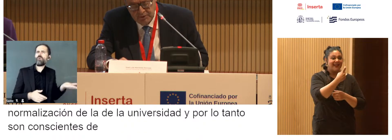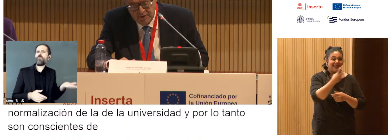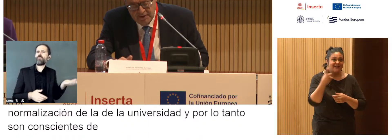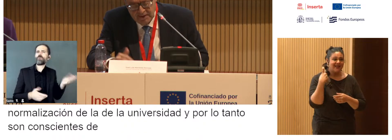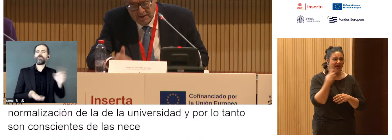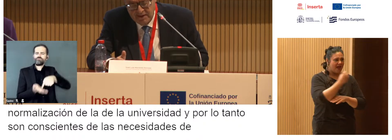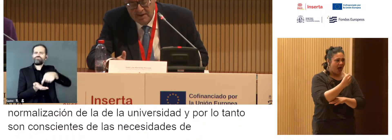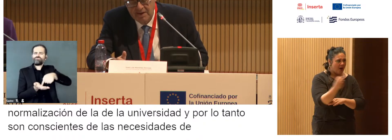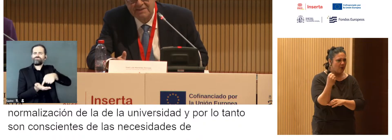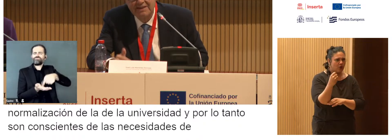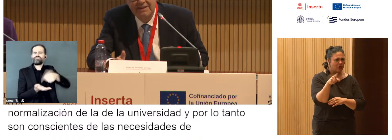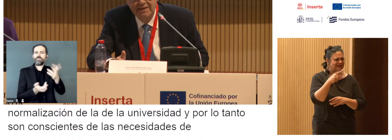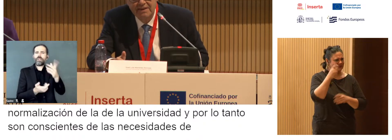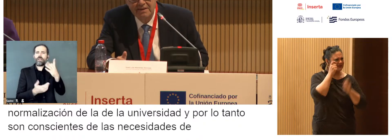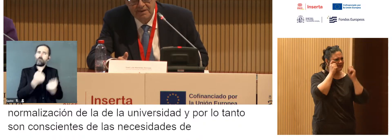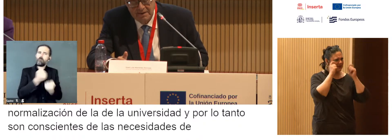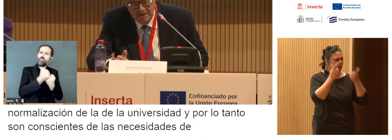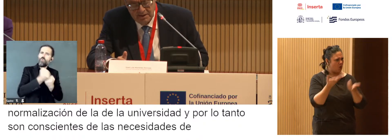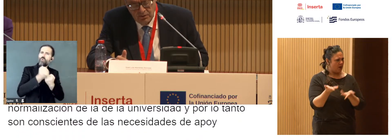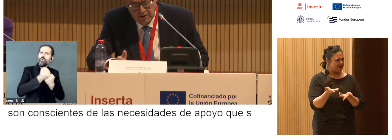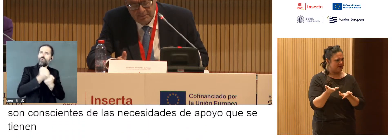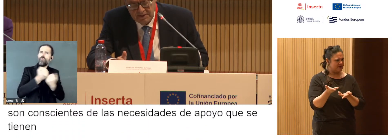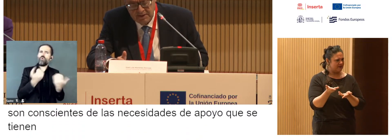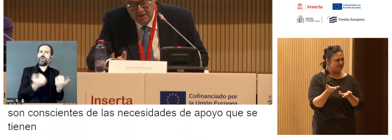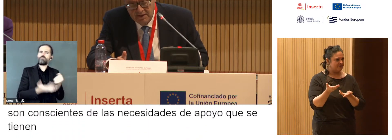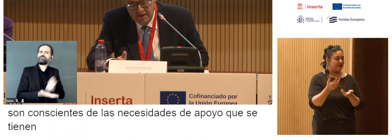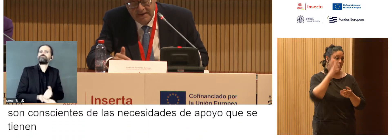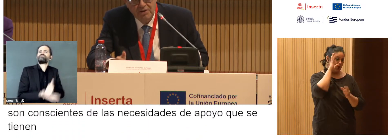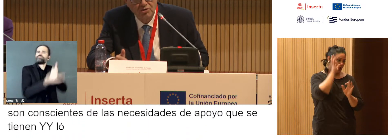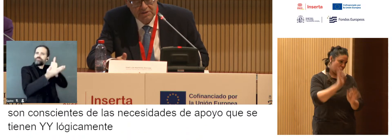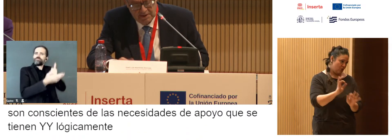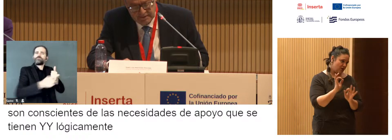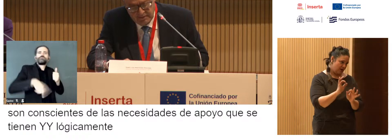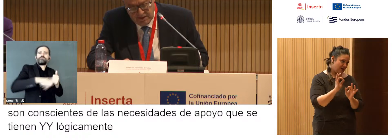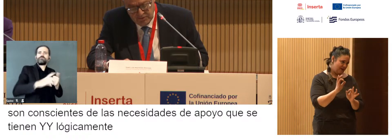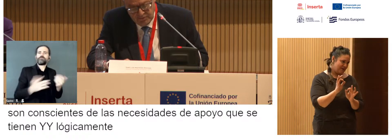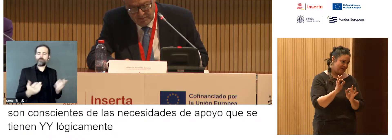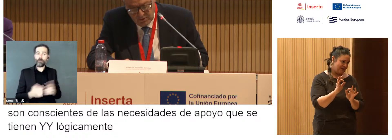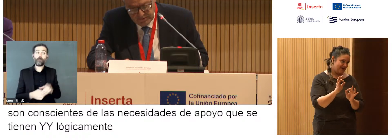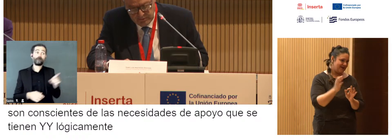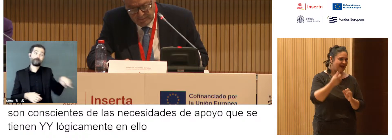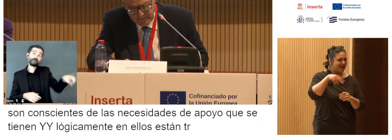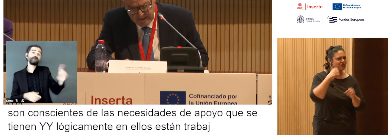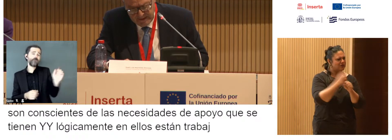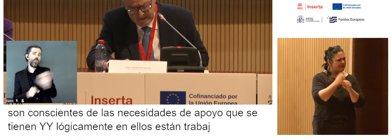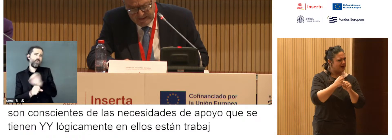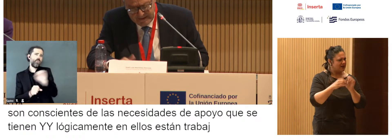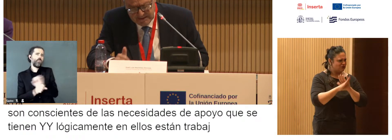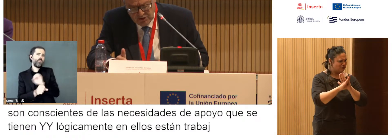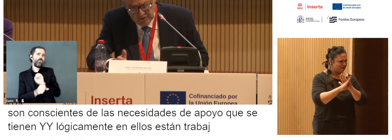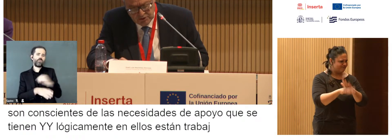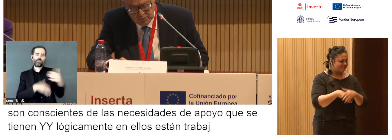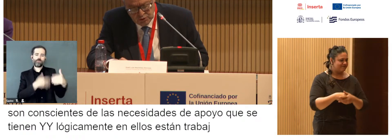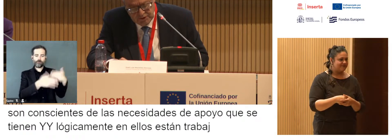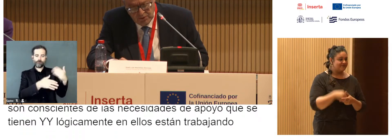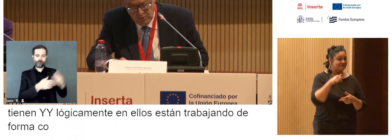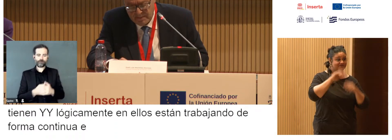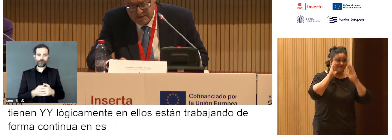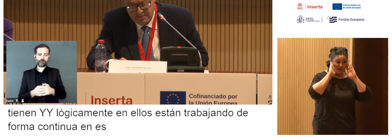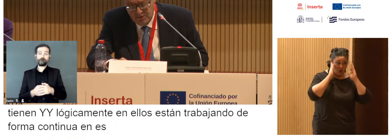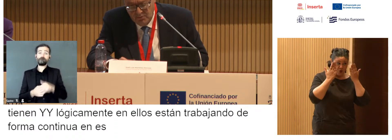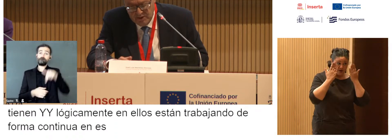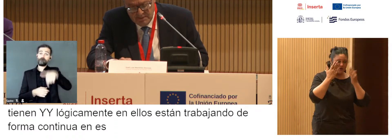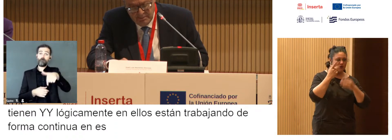de apoyo que se tienen y, lógicamente, en ellos están trabajando de forma continua. En este congreso hemos contado con